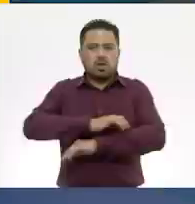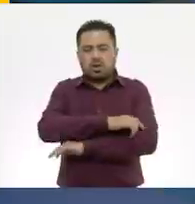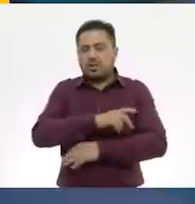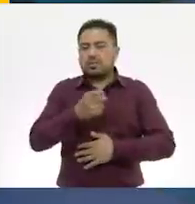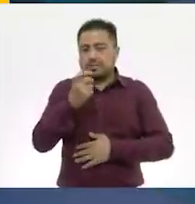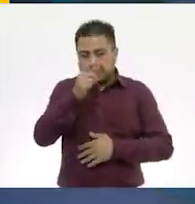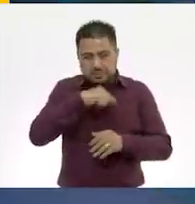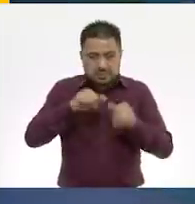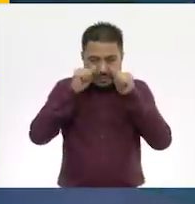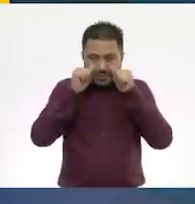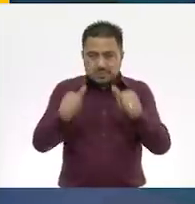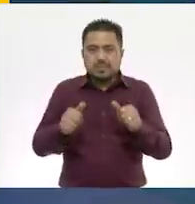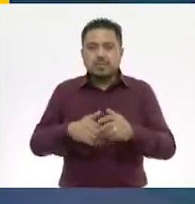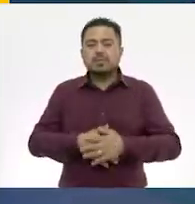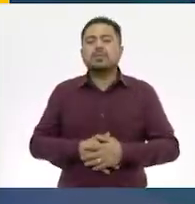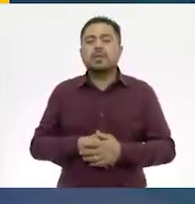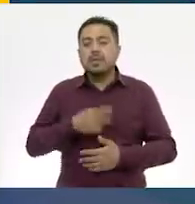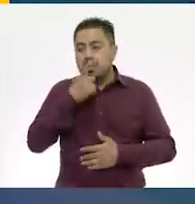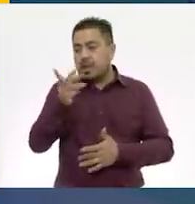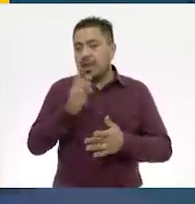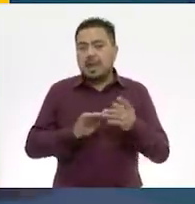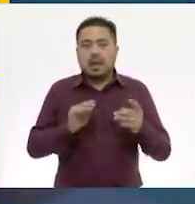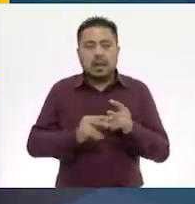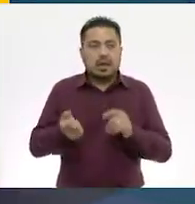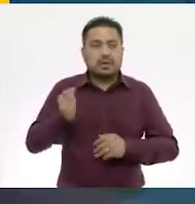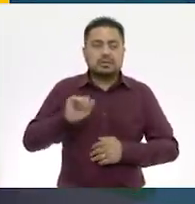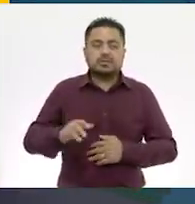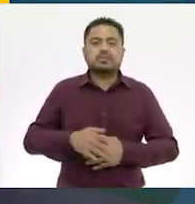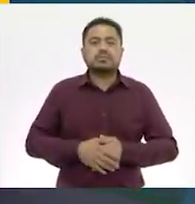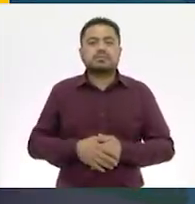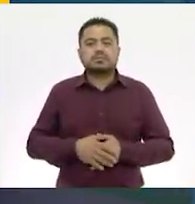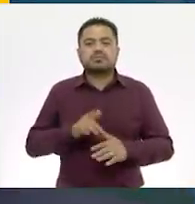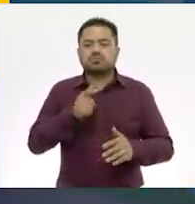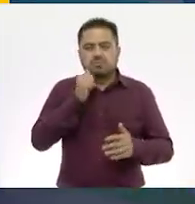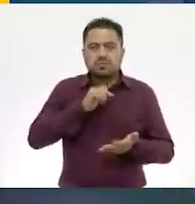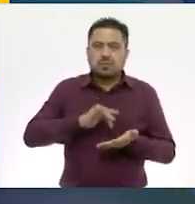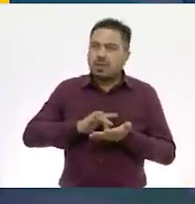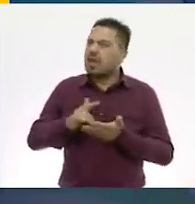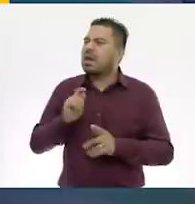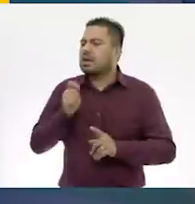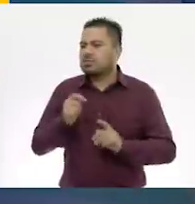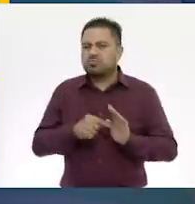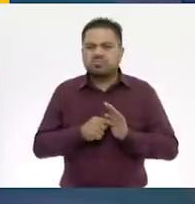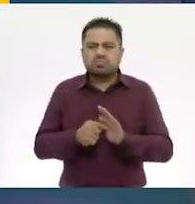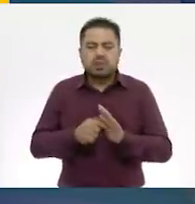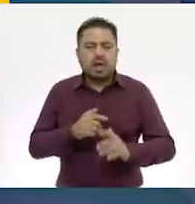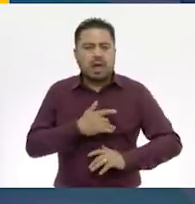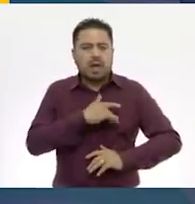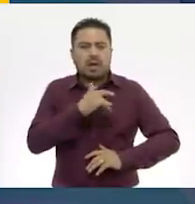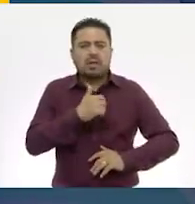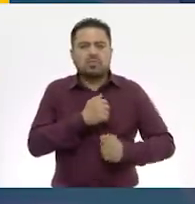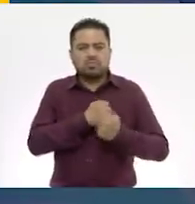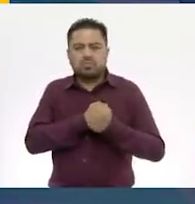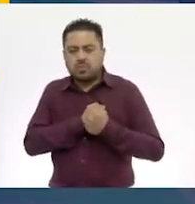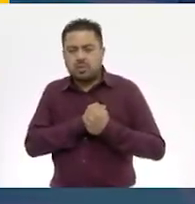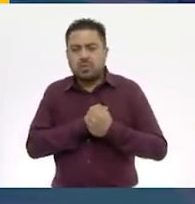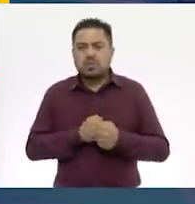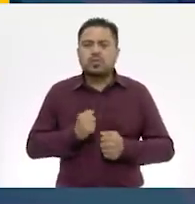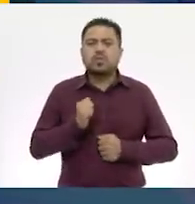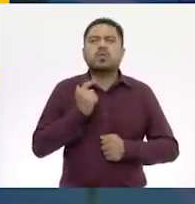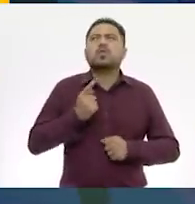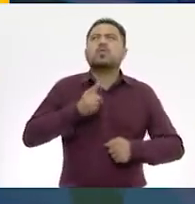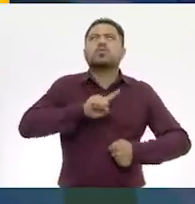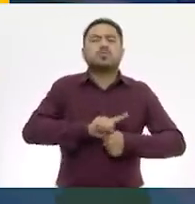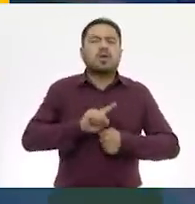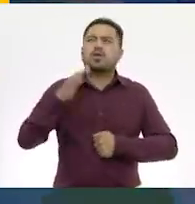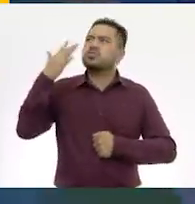Muy atentos. Dice así: la gratitud es un hecho que demuestra amor. Aquel día,